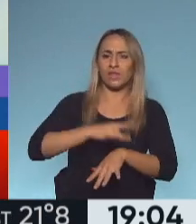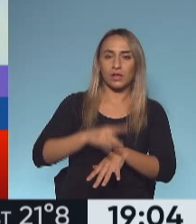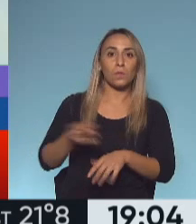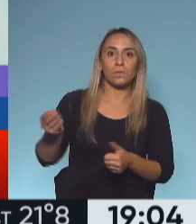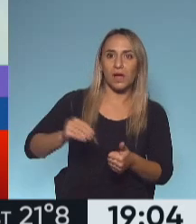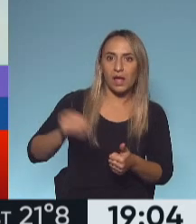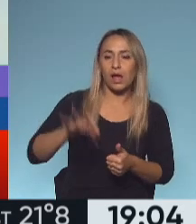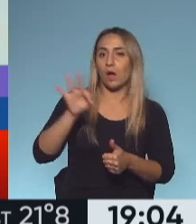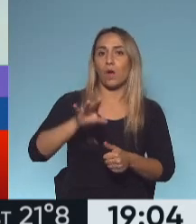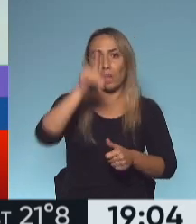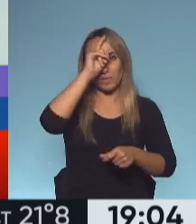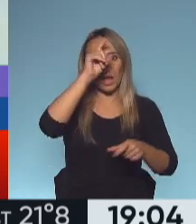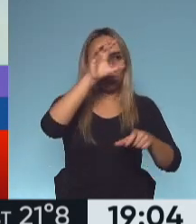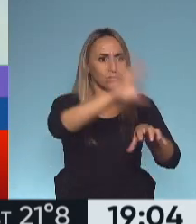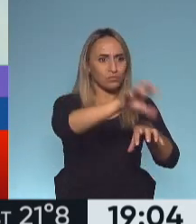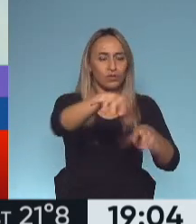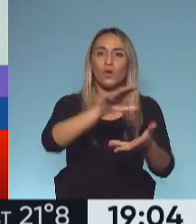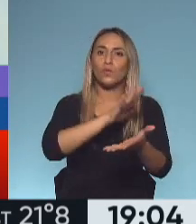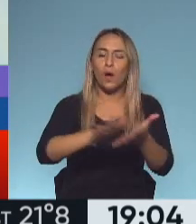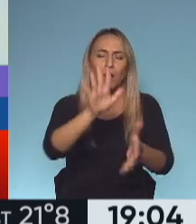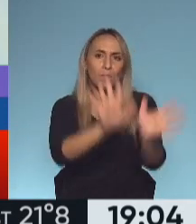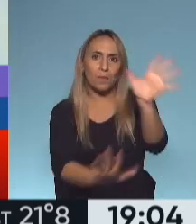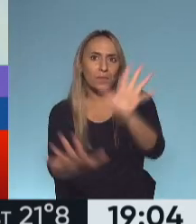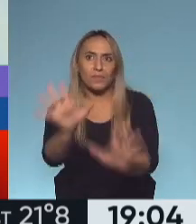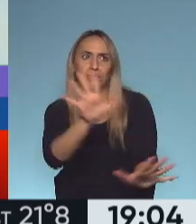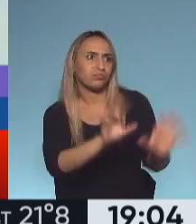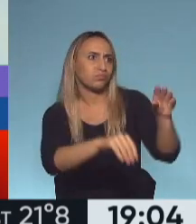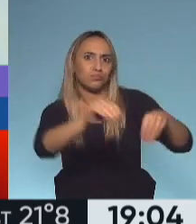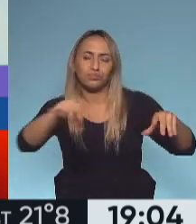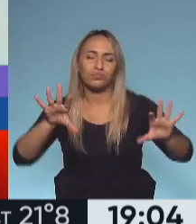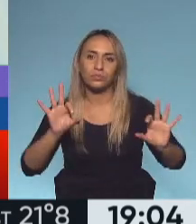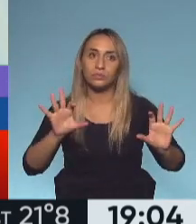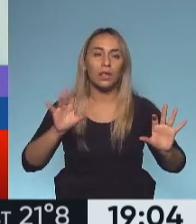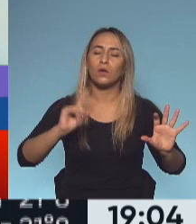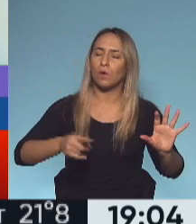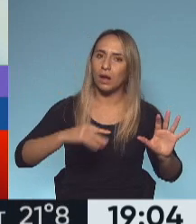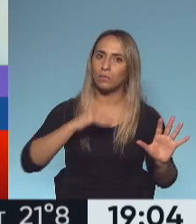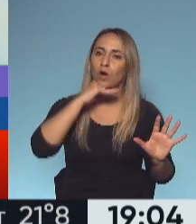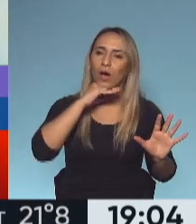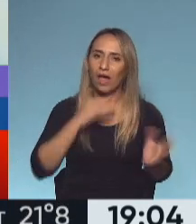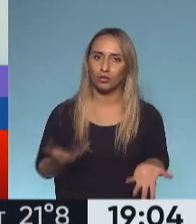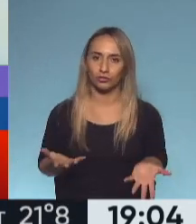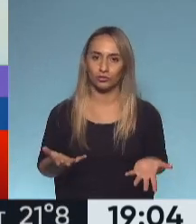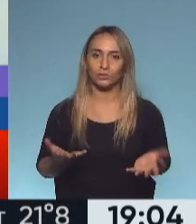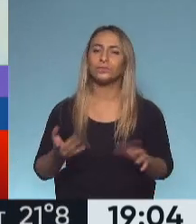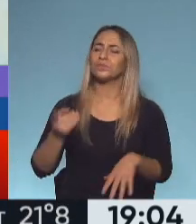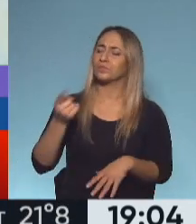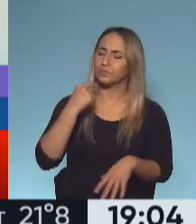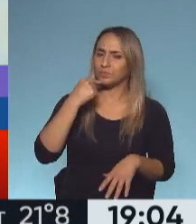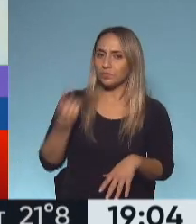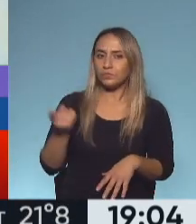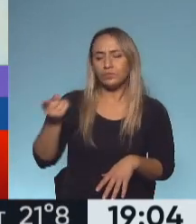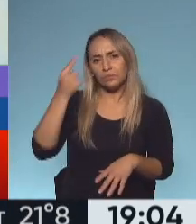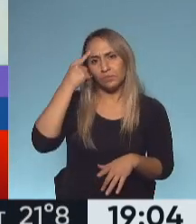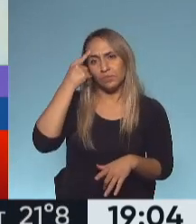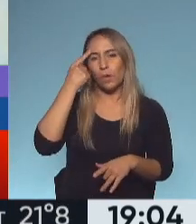pasado. Bien, es una situación compleja. ¿Usted considera, hemos escuchado ya a varios científicos considerando que habría que